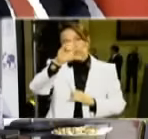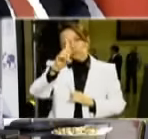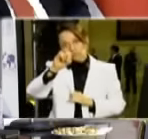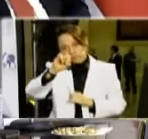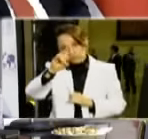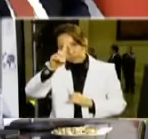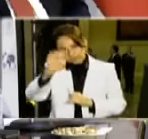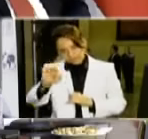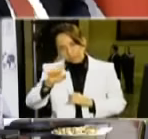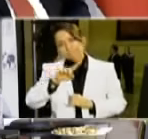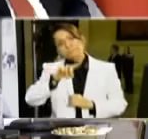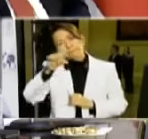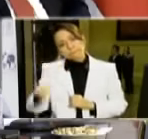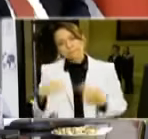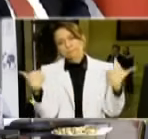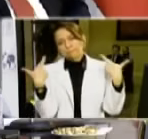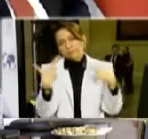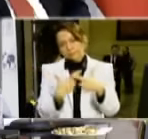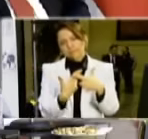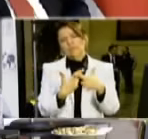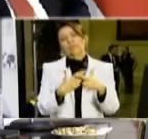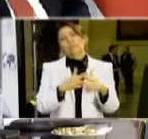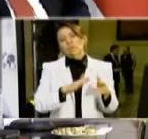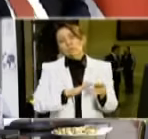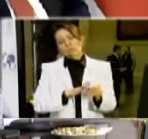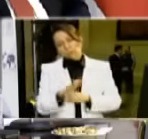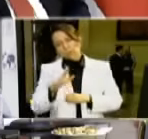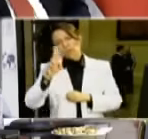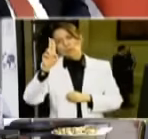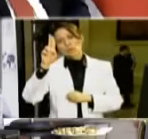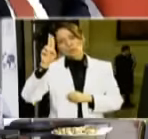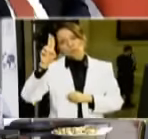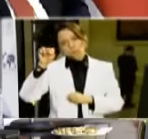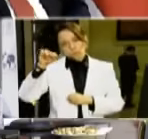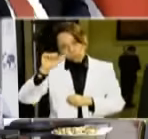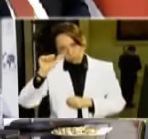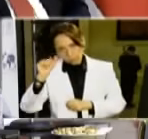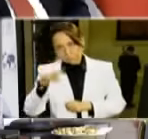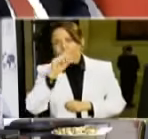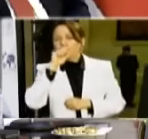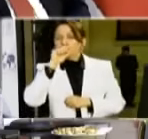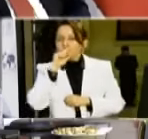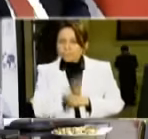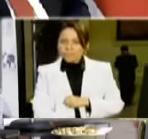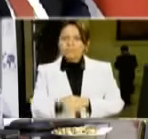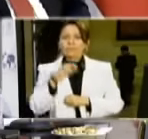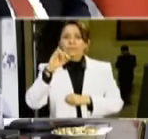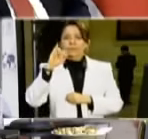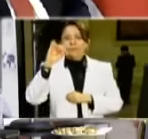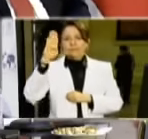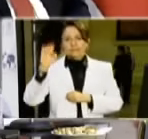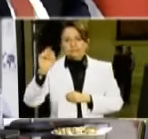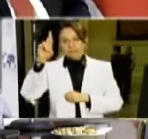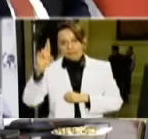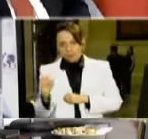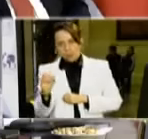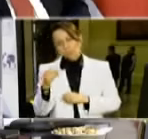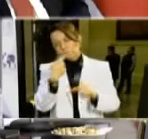las Universidades Nacional Autónoma de México e Iberoamericana y en el Instituto de